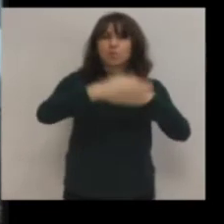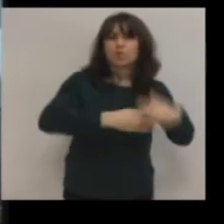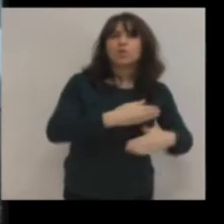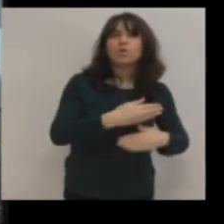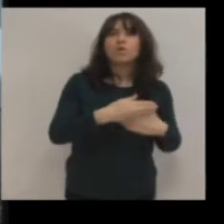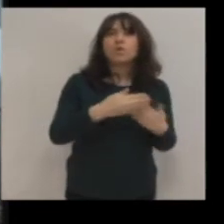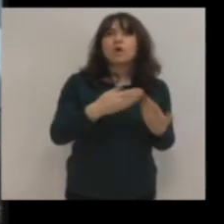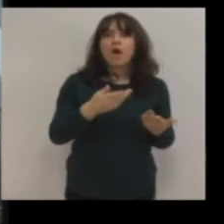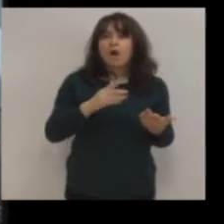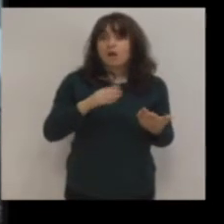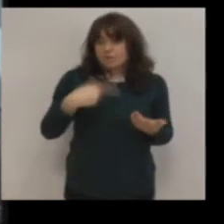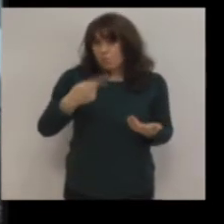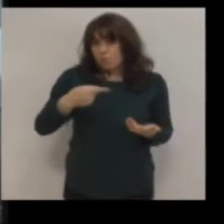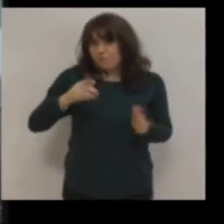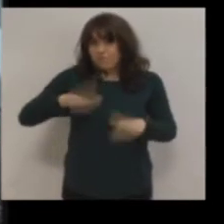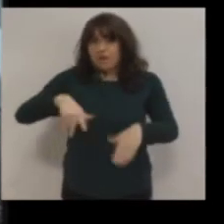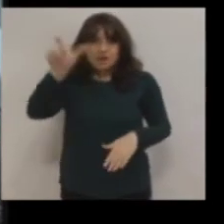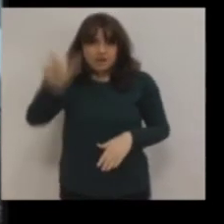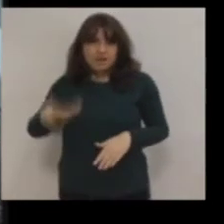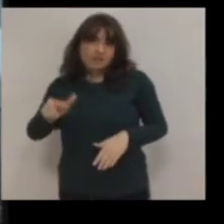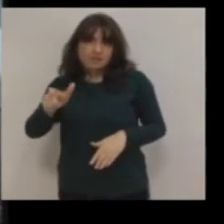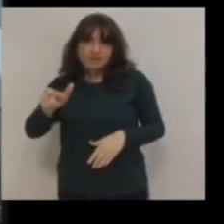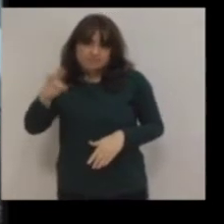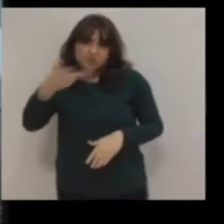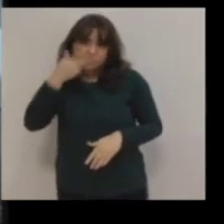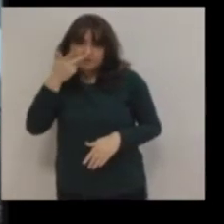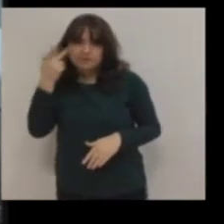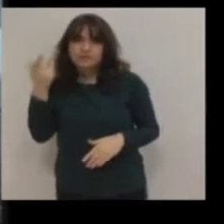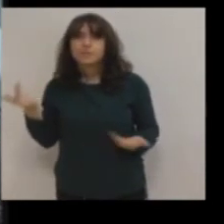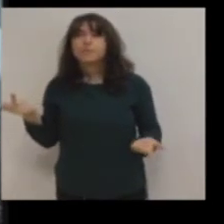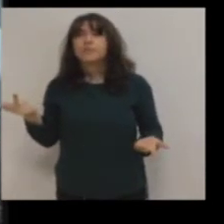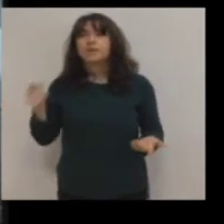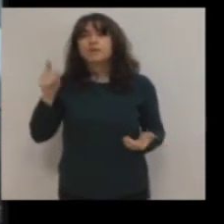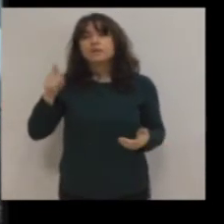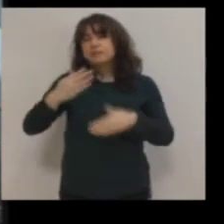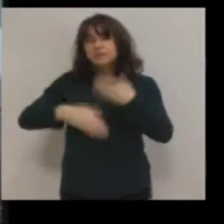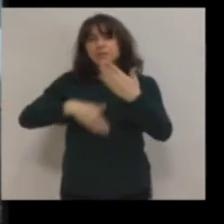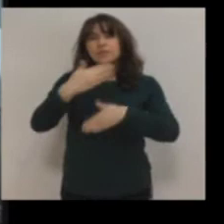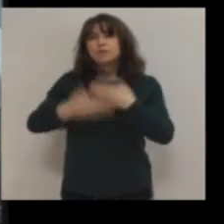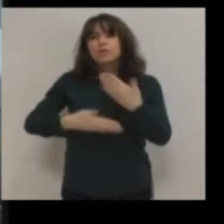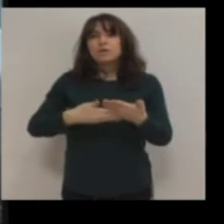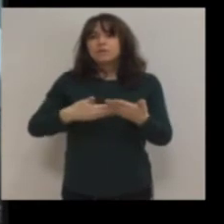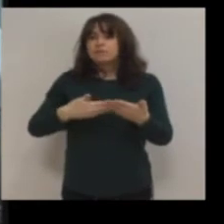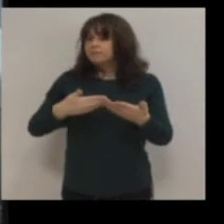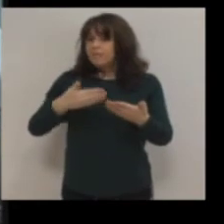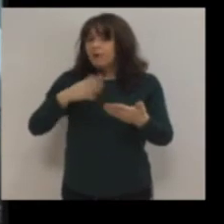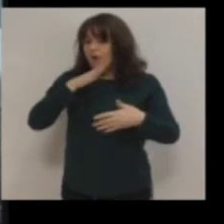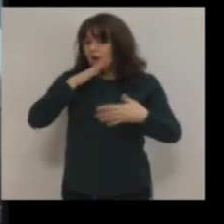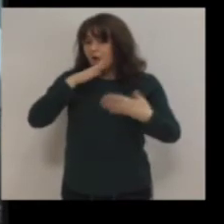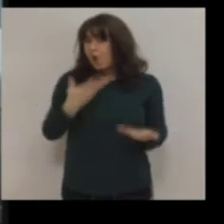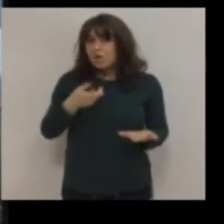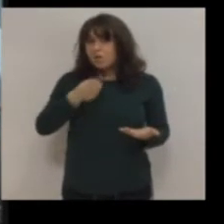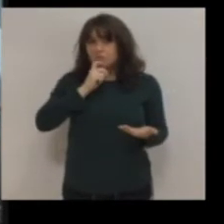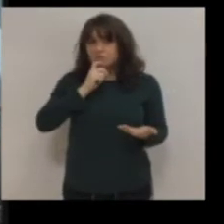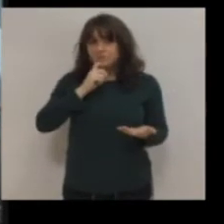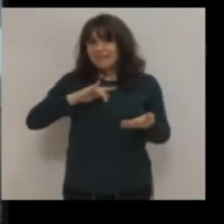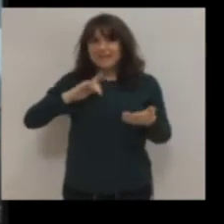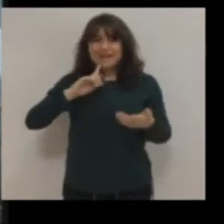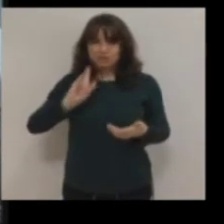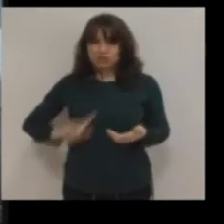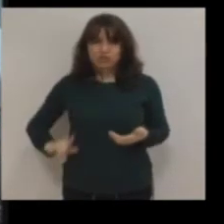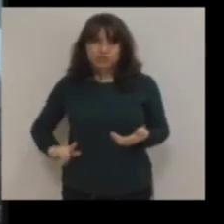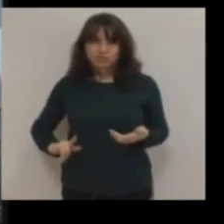propio ciudadano, ¿no?, interesado. Todo esto es un proceso que en gran medida se realiza hoy por procedimientos